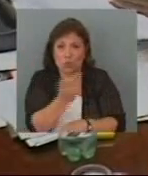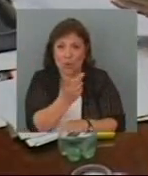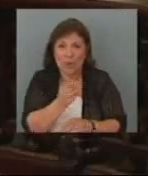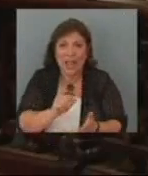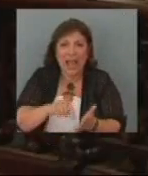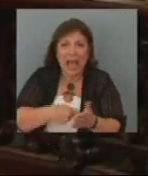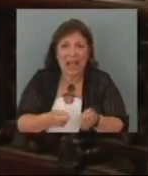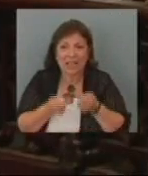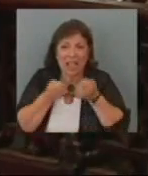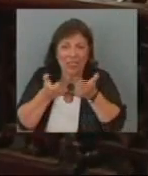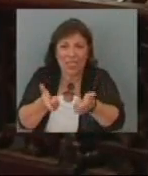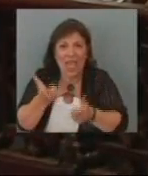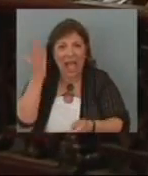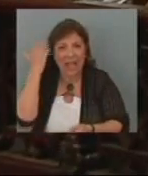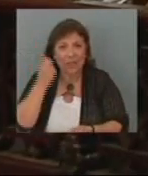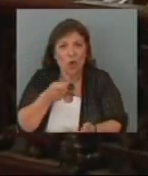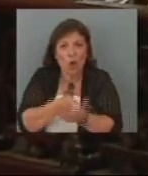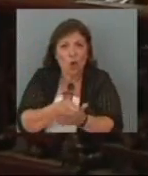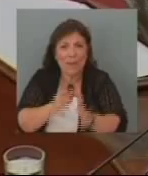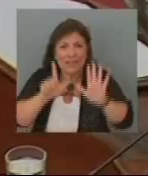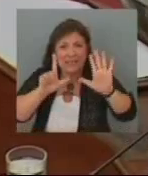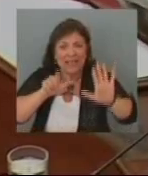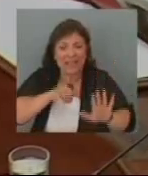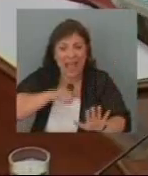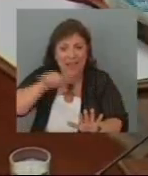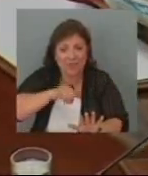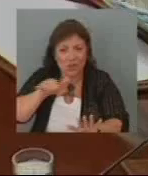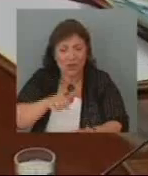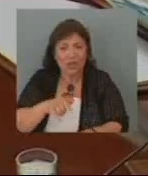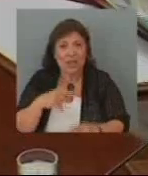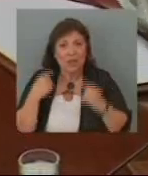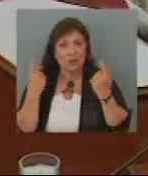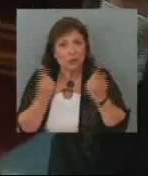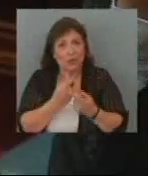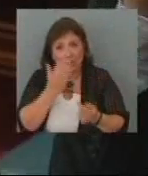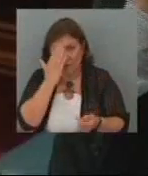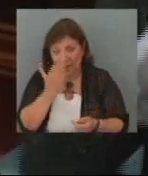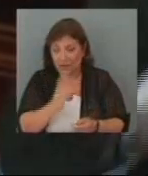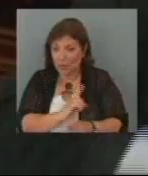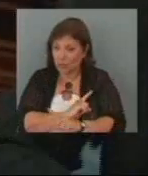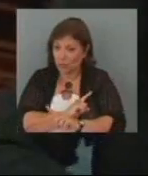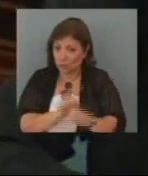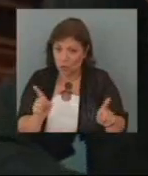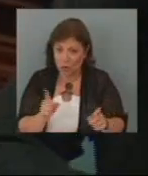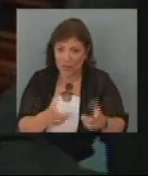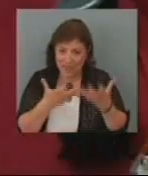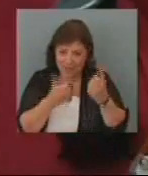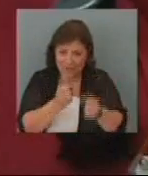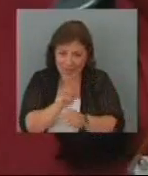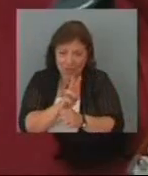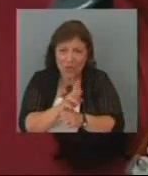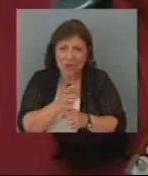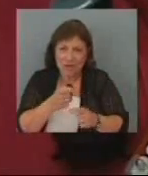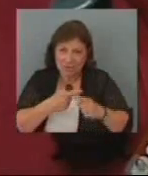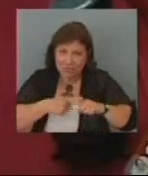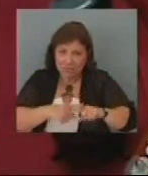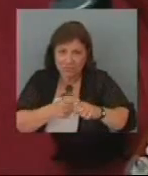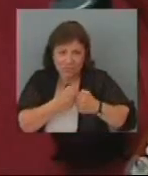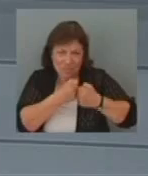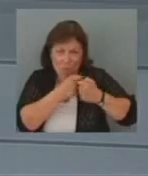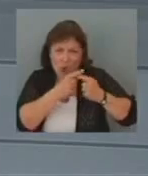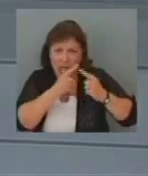del Estado dada para comprar los 7 aviones. El oficialismo defendió a sus ministros en varias ocasiones durante la extensa